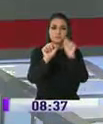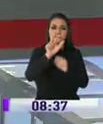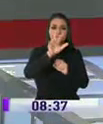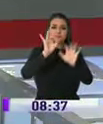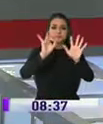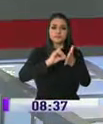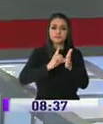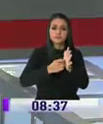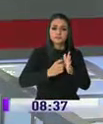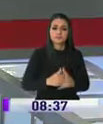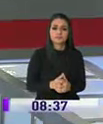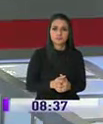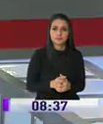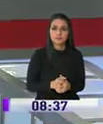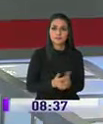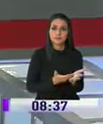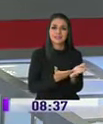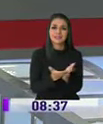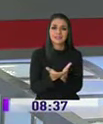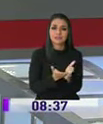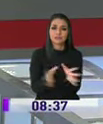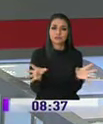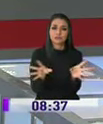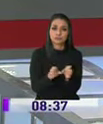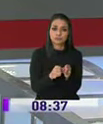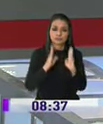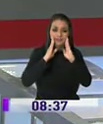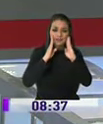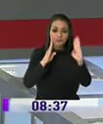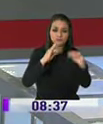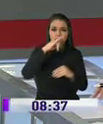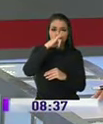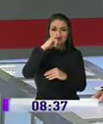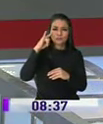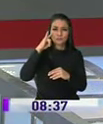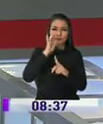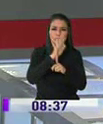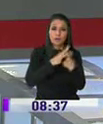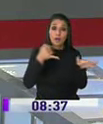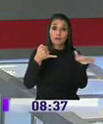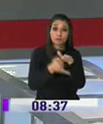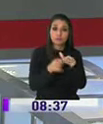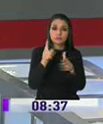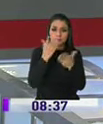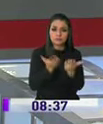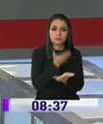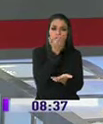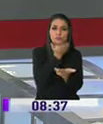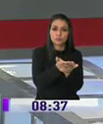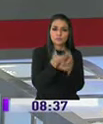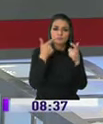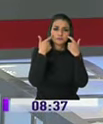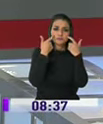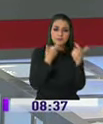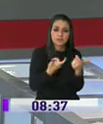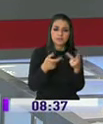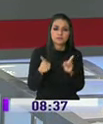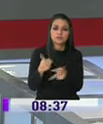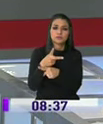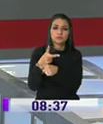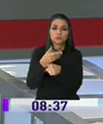8:37 y unificar los servicios o atenciones a los menores víctimas de abuso sexual es la propuesta que realiza la Fiscalía y al Consejo de la